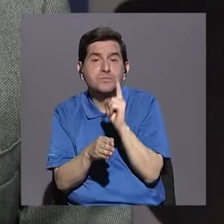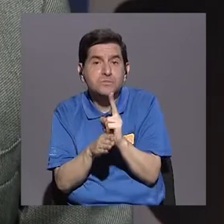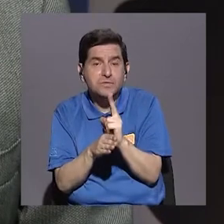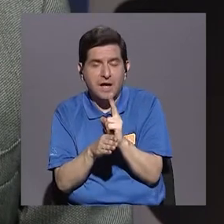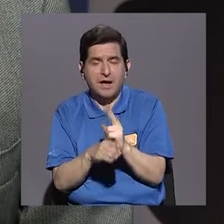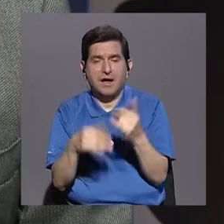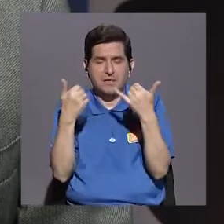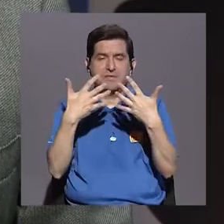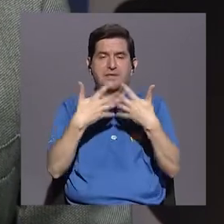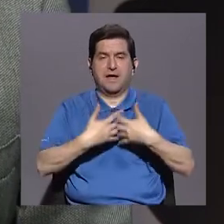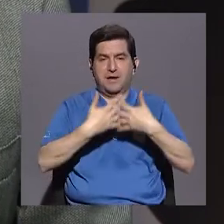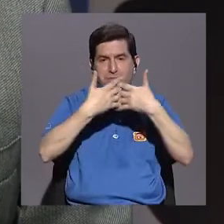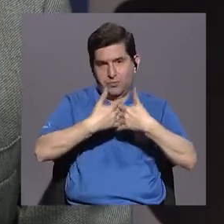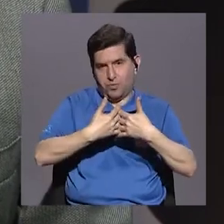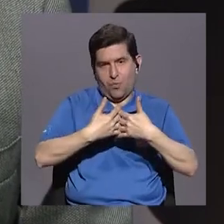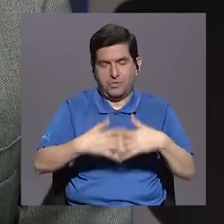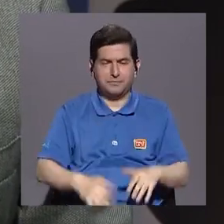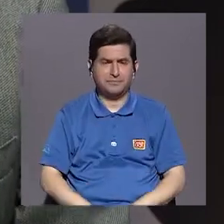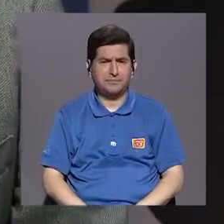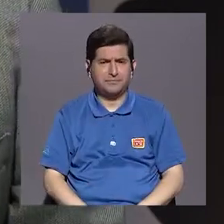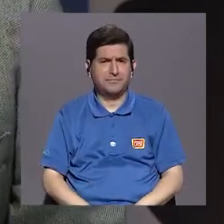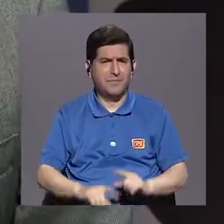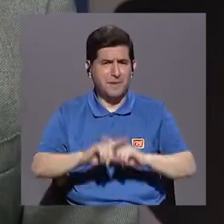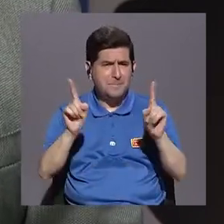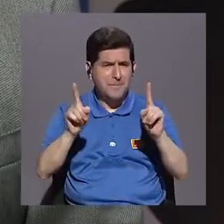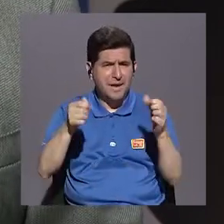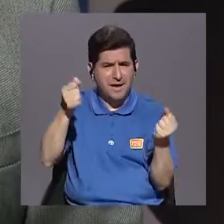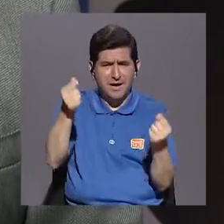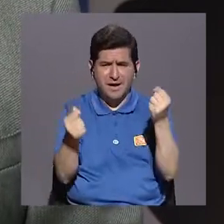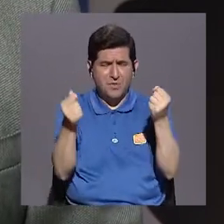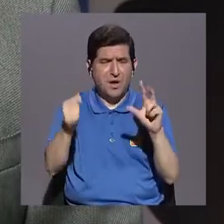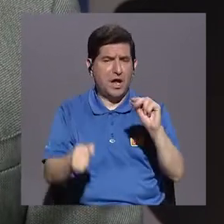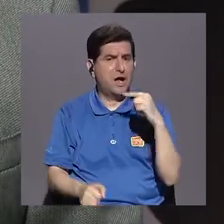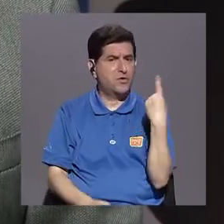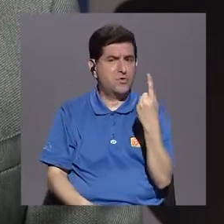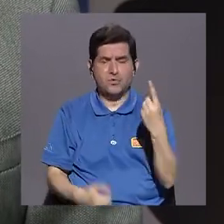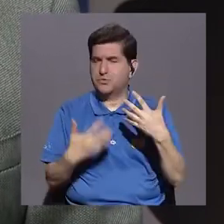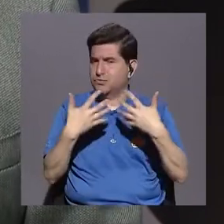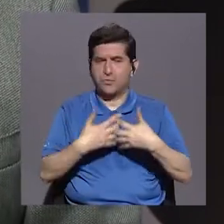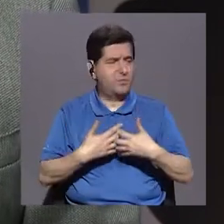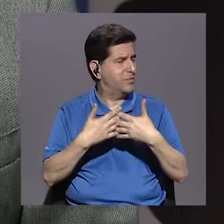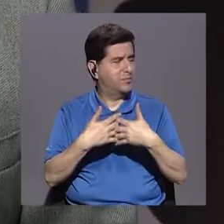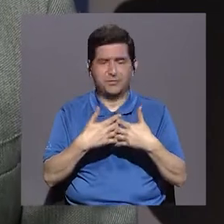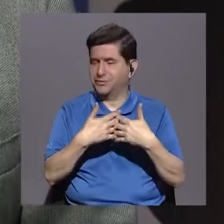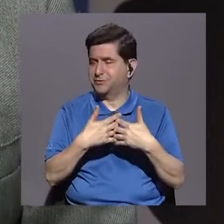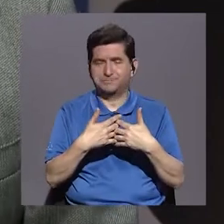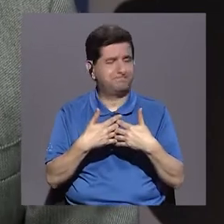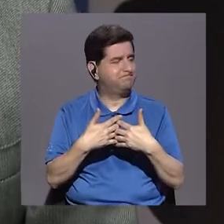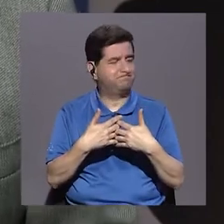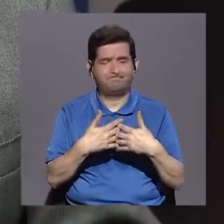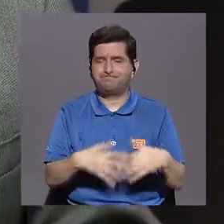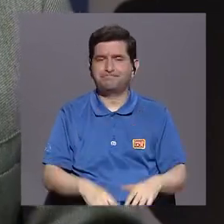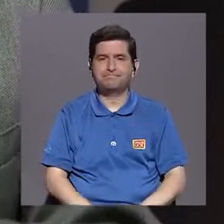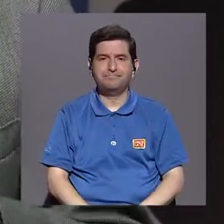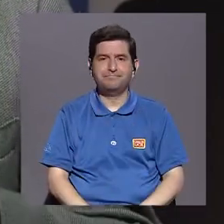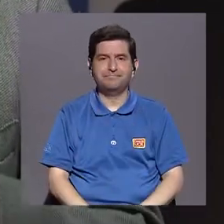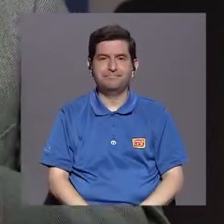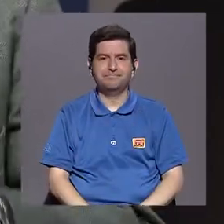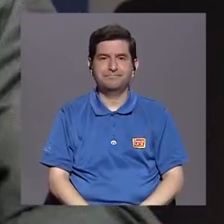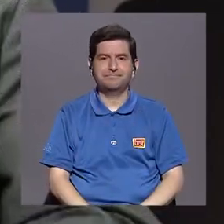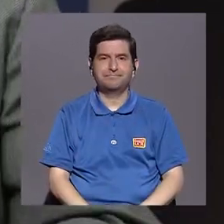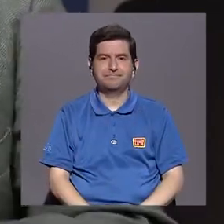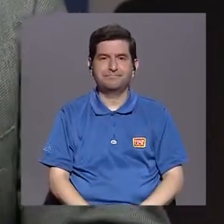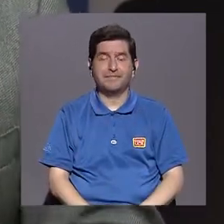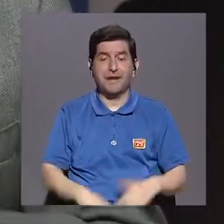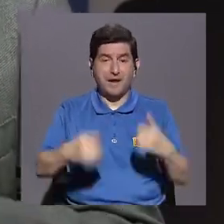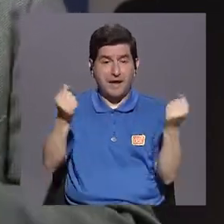motor pero un vehículo no es sólo un motor y entonces tenemos que el